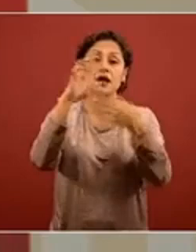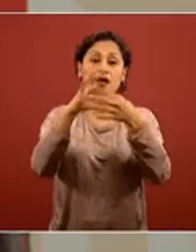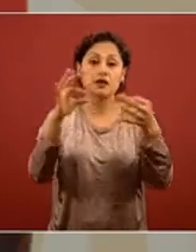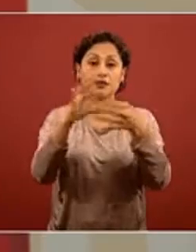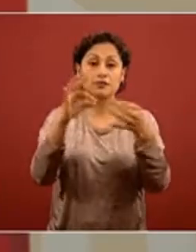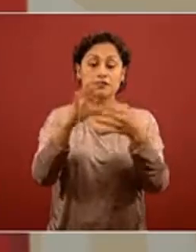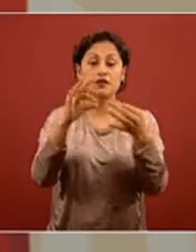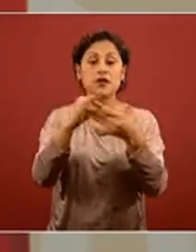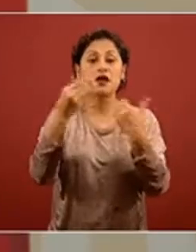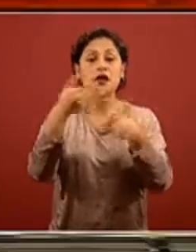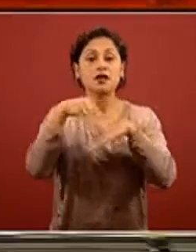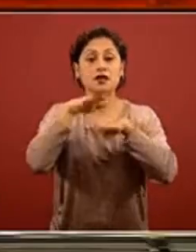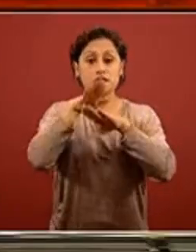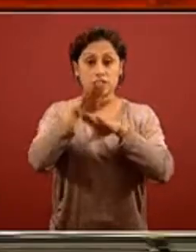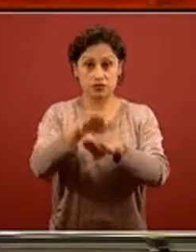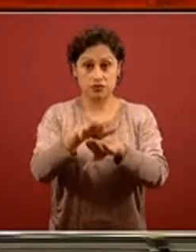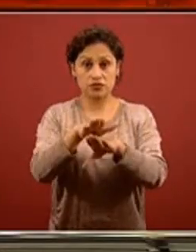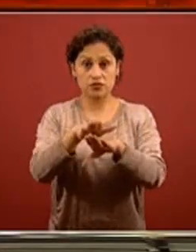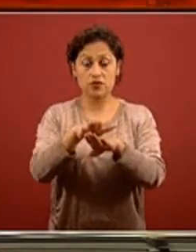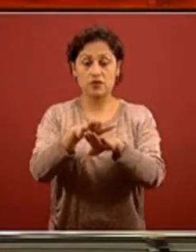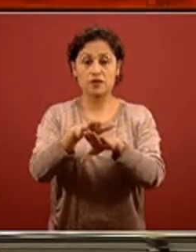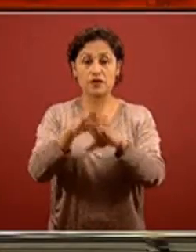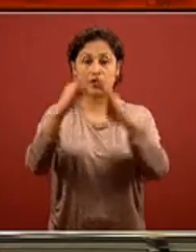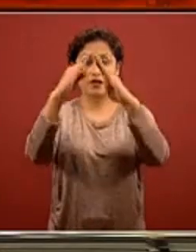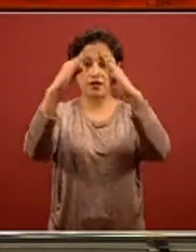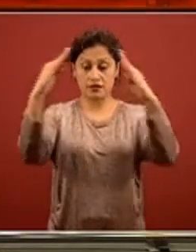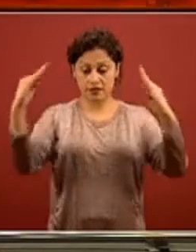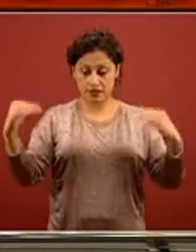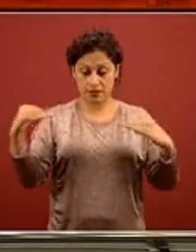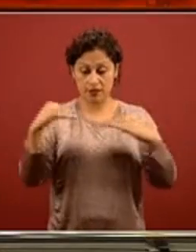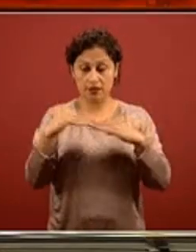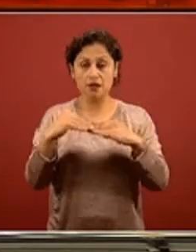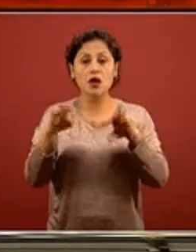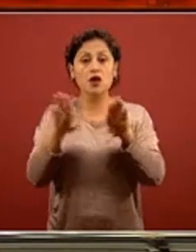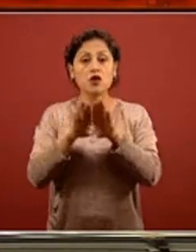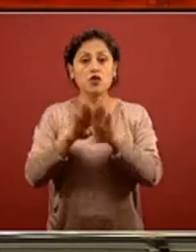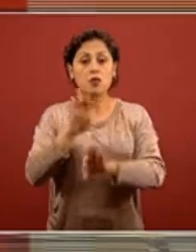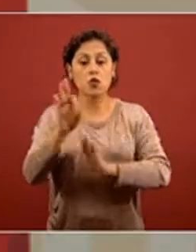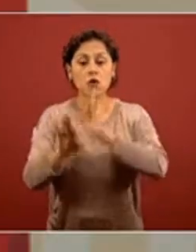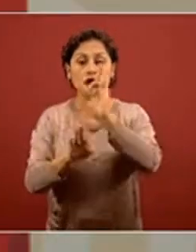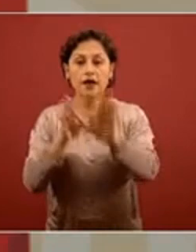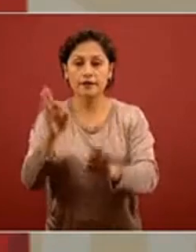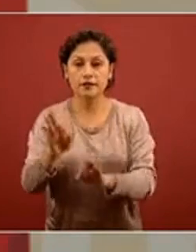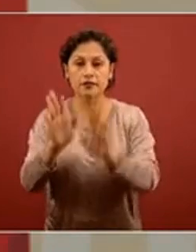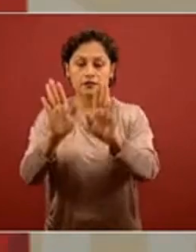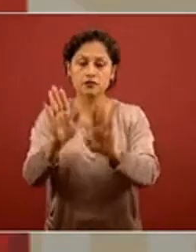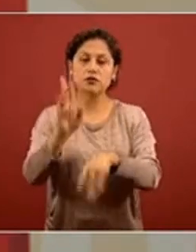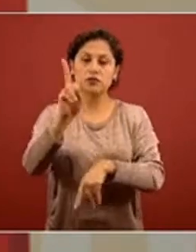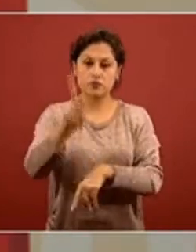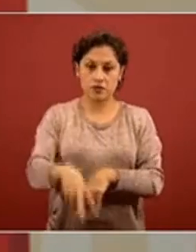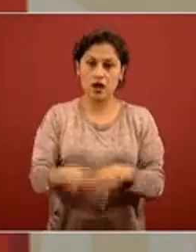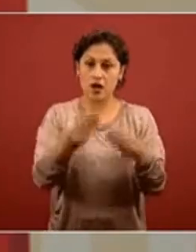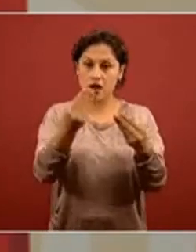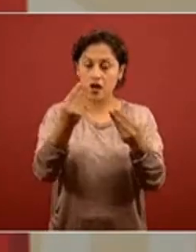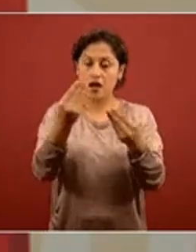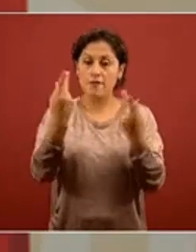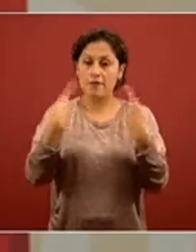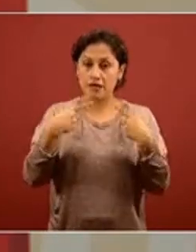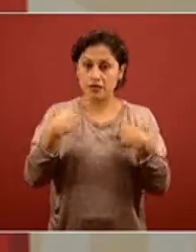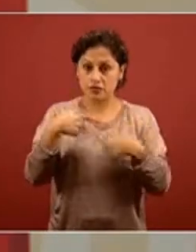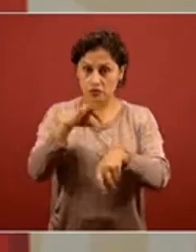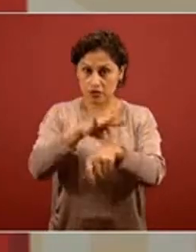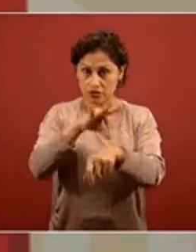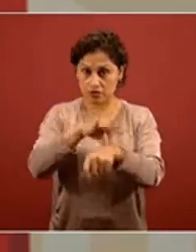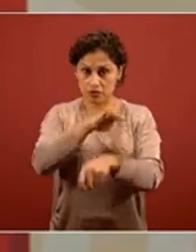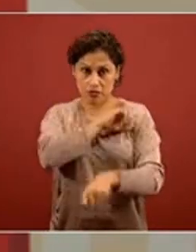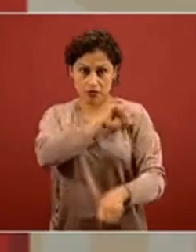de el modelo piramidal de atención, donde una persona especialista, hay muy pocas personas especialistas en medicina